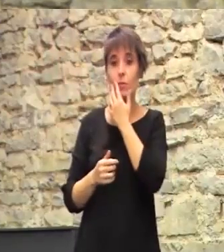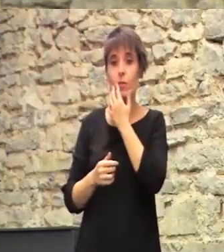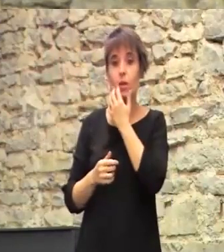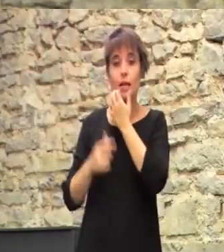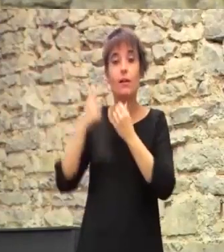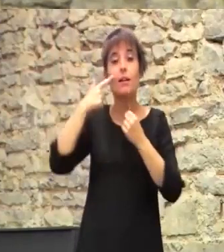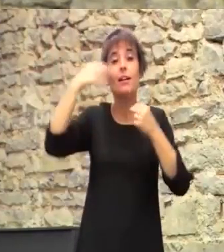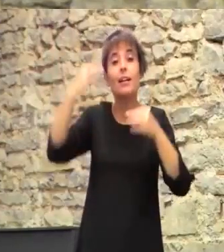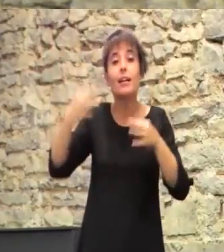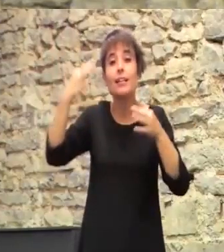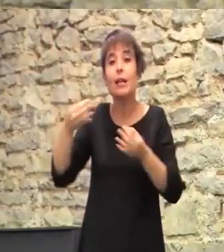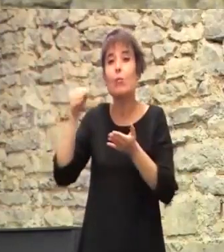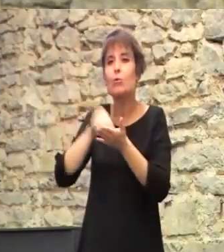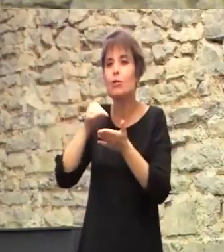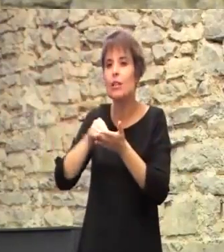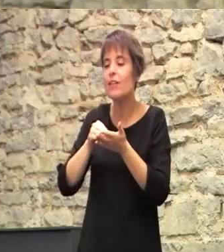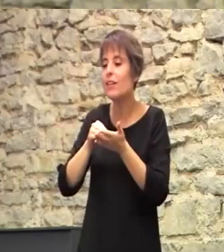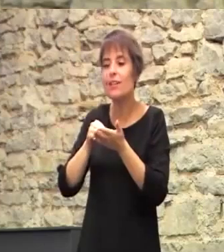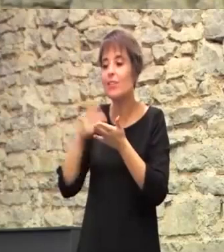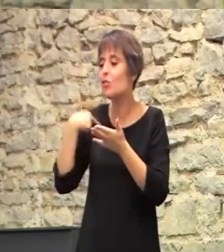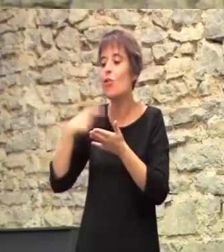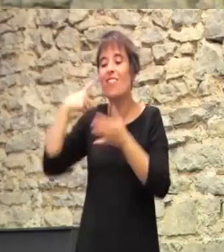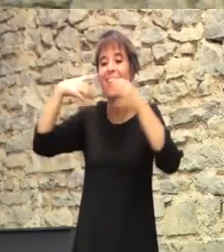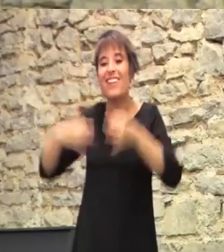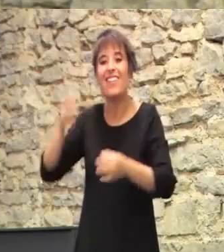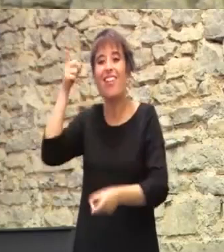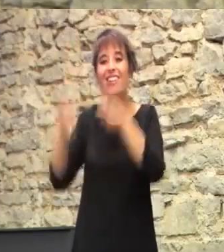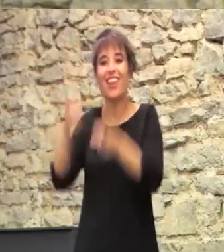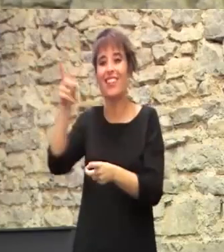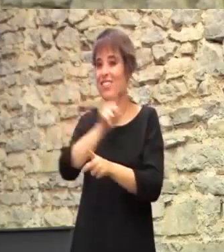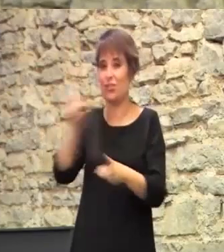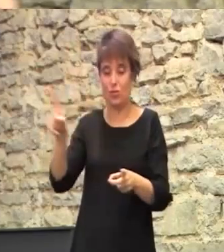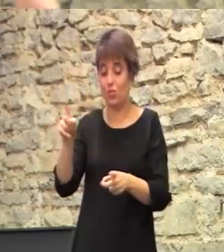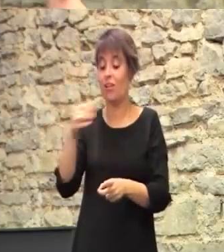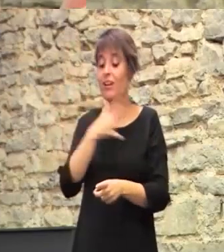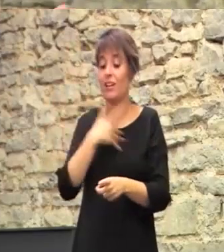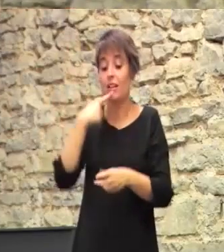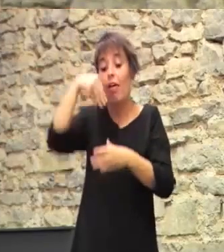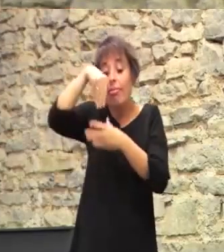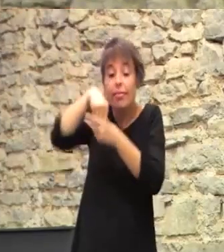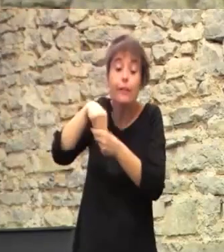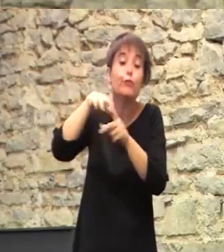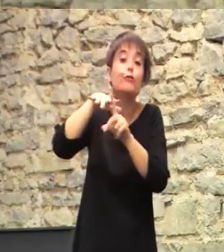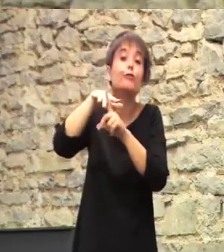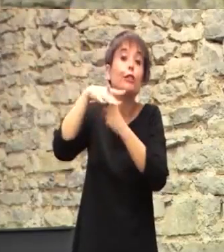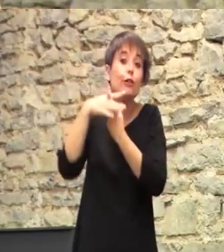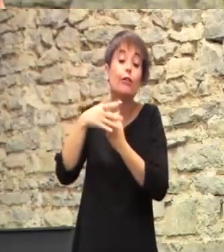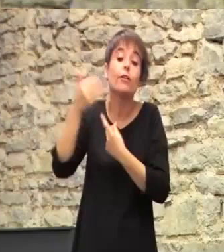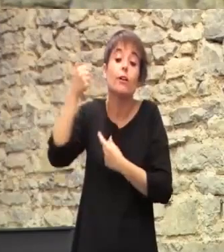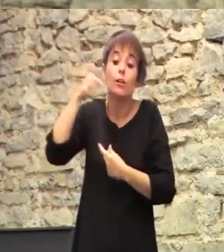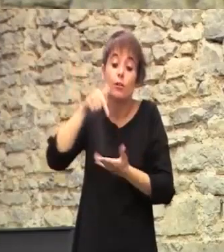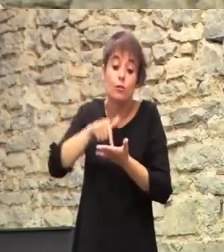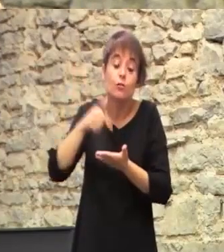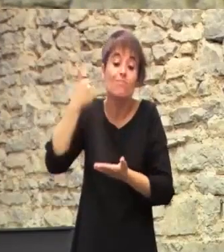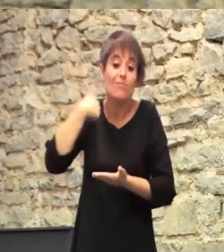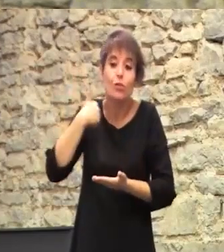muchas veces puede pasar porque no estoy eligiendo libremente sino que dentro de lo que hay como yo ya no